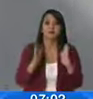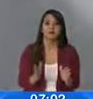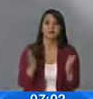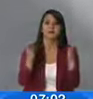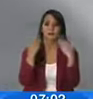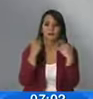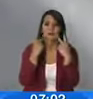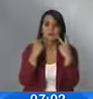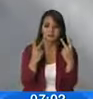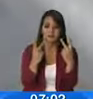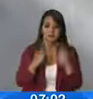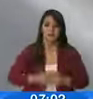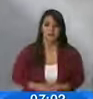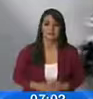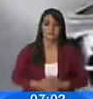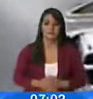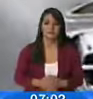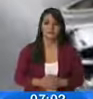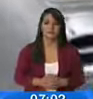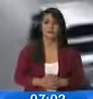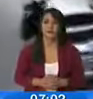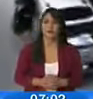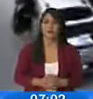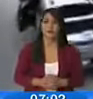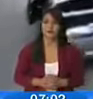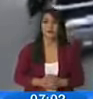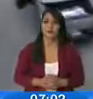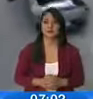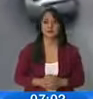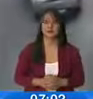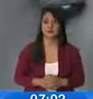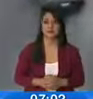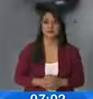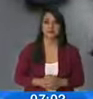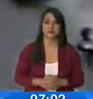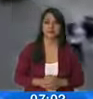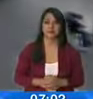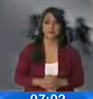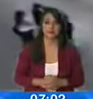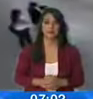Ciudadana de Guayaquil, informó Adriana Peralta.